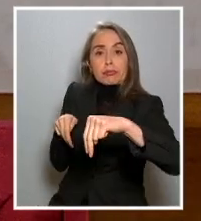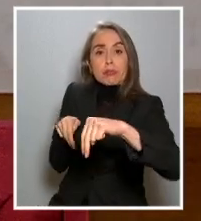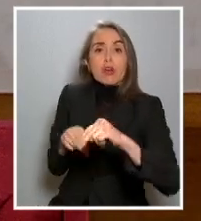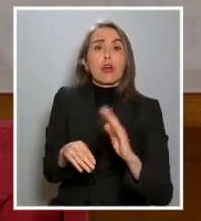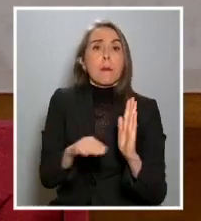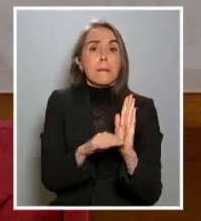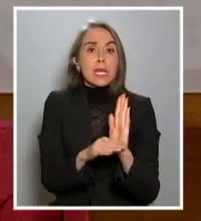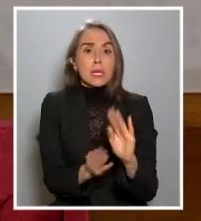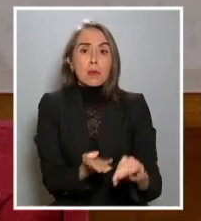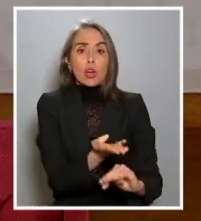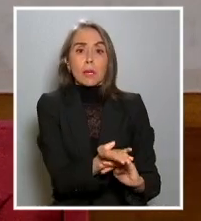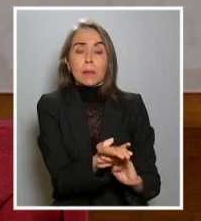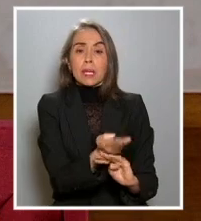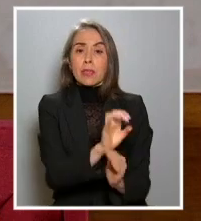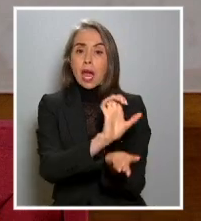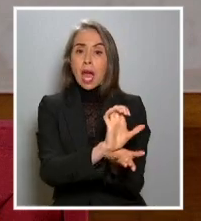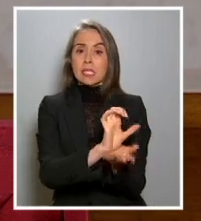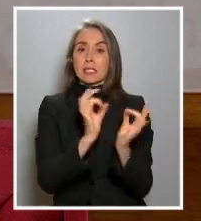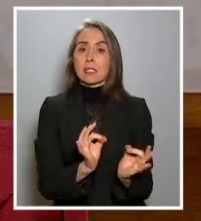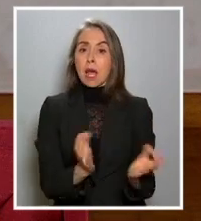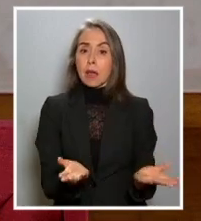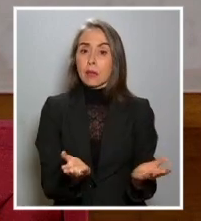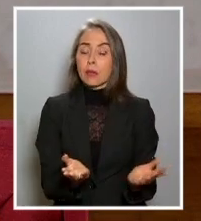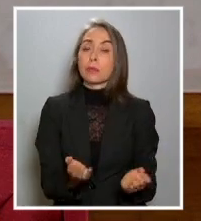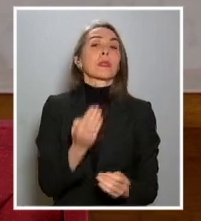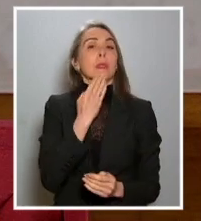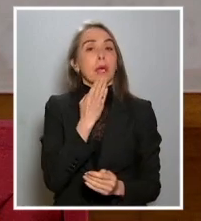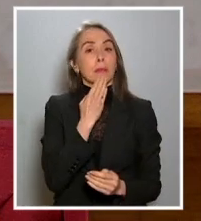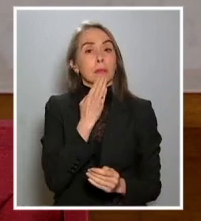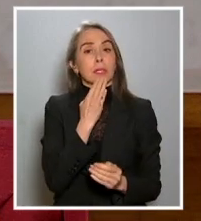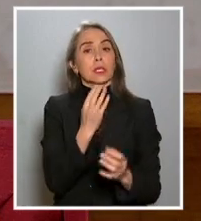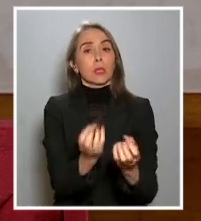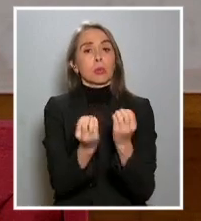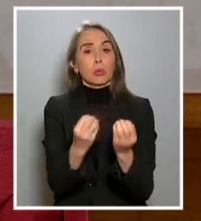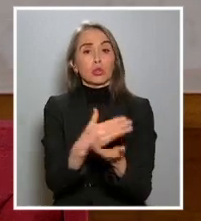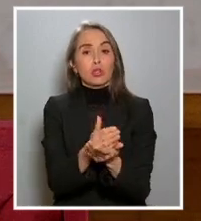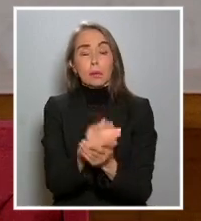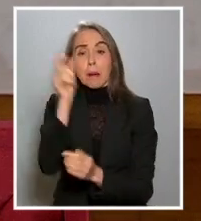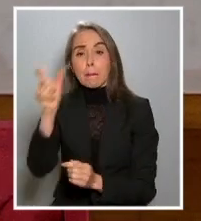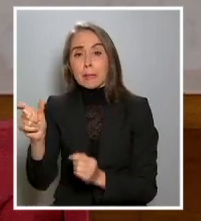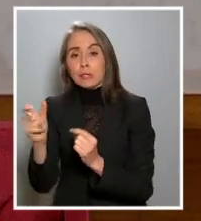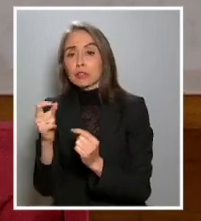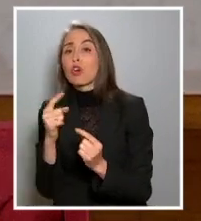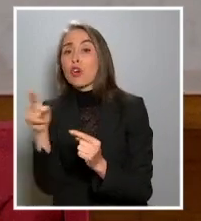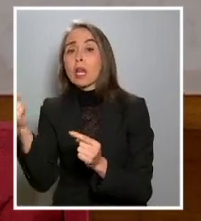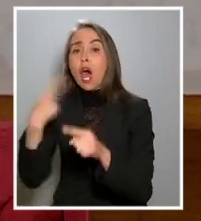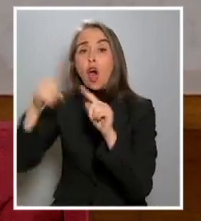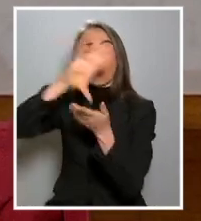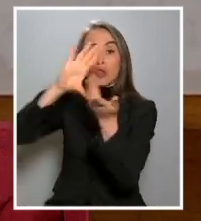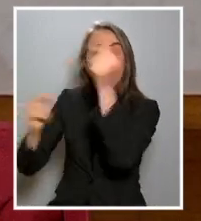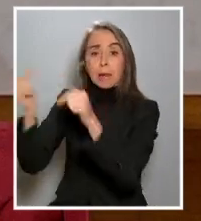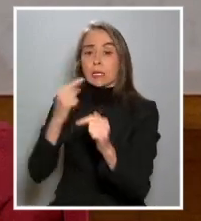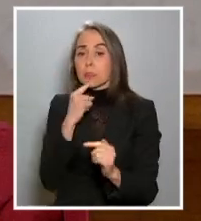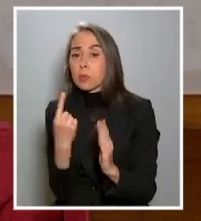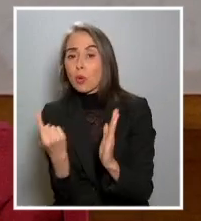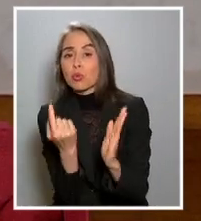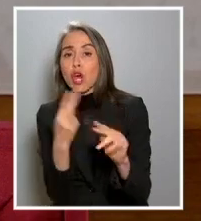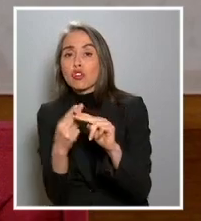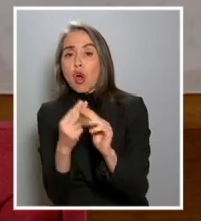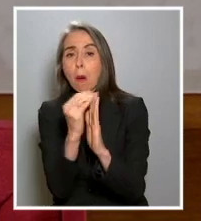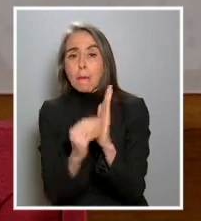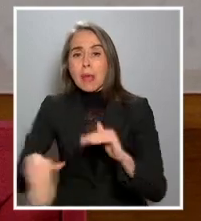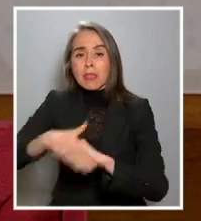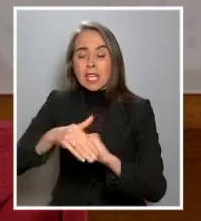en forma. Junto con eso, hemos desplegado un masivo plan de empadronamientos y desarrollado una diplomacia activa, sin la